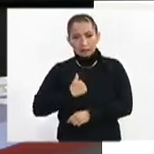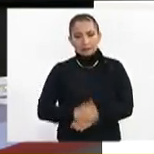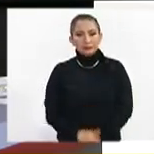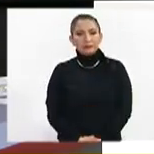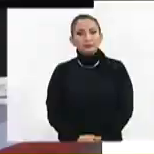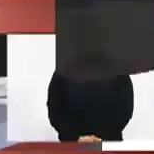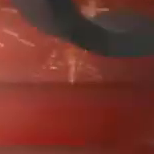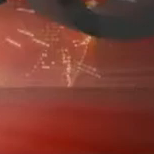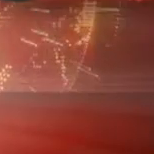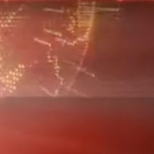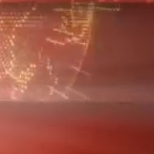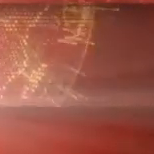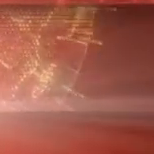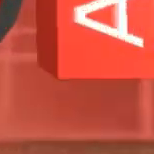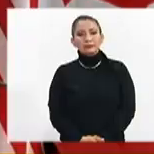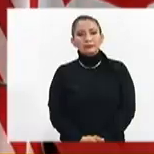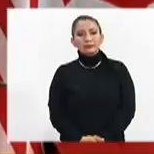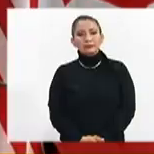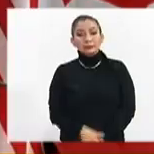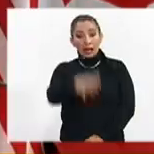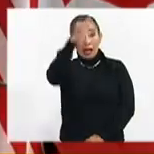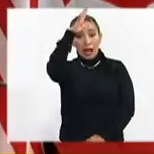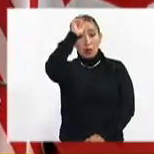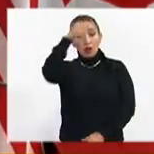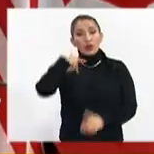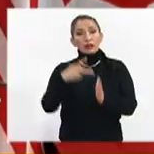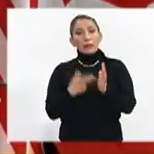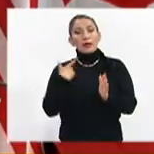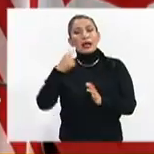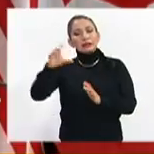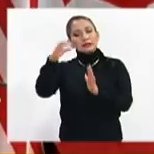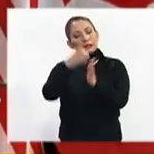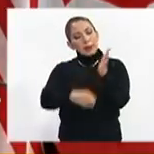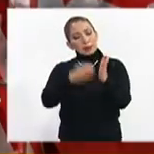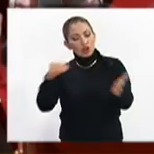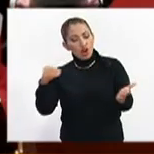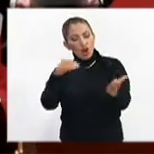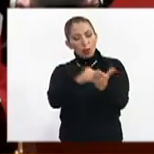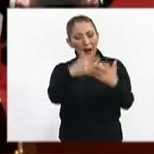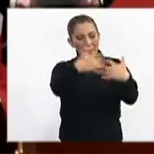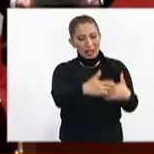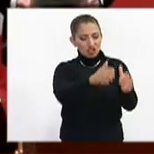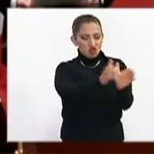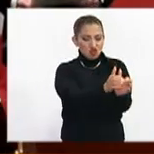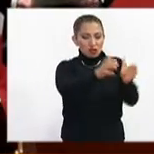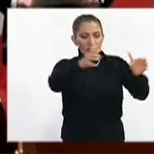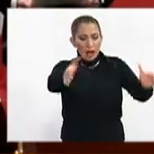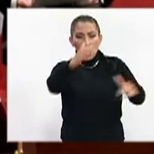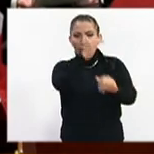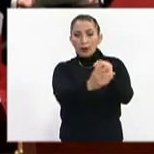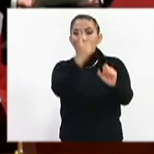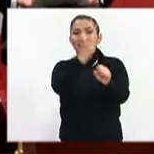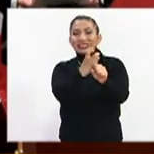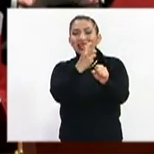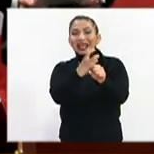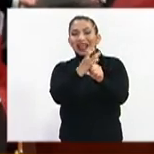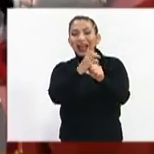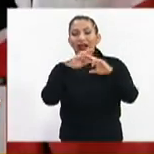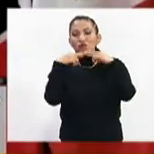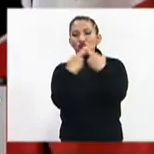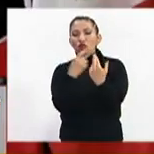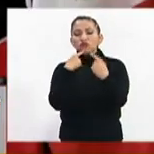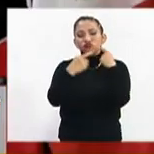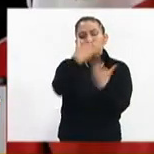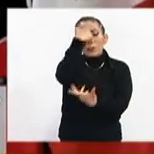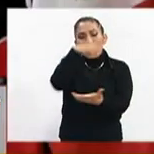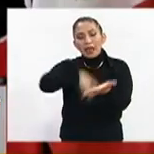Canadá. Con el acuerdo de crear un capítulo para las pequeñas y medianas empresas, concluyó la tercera ronda de